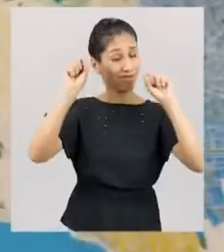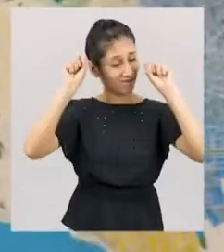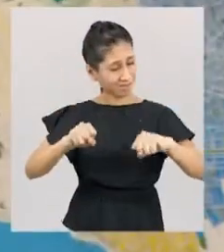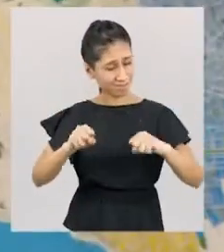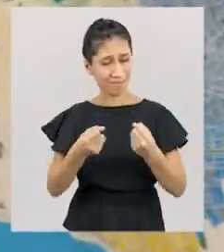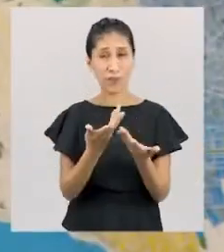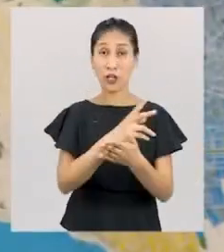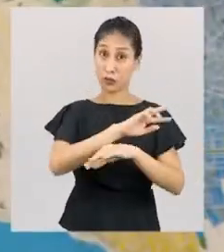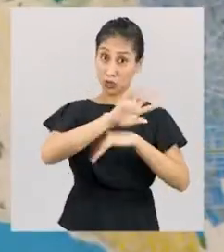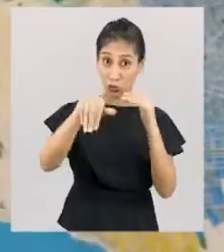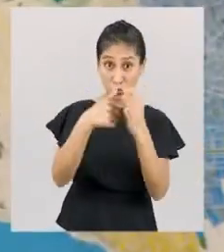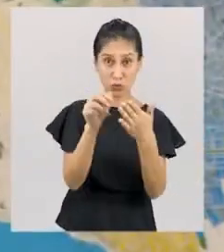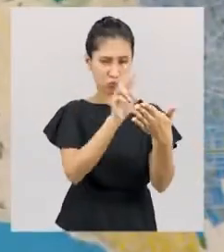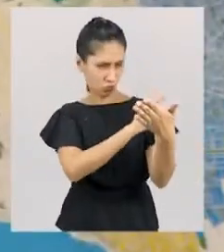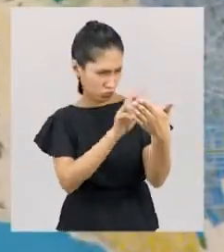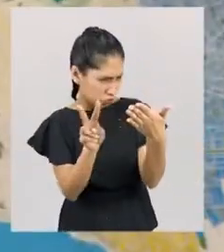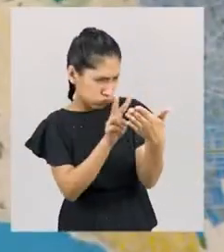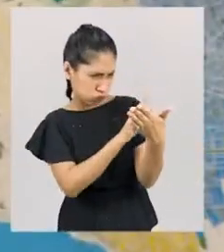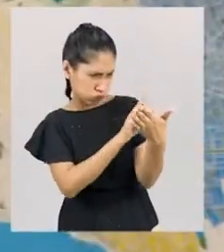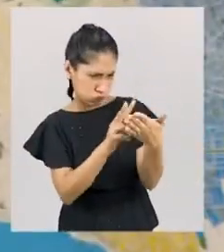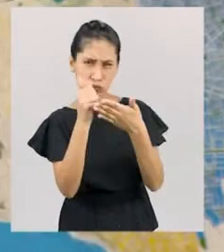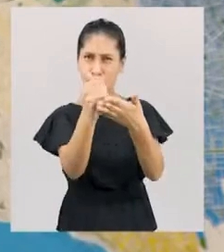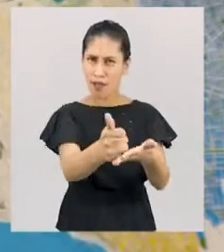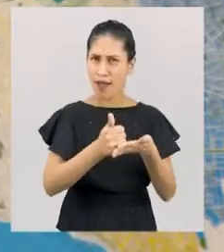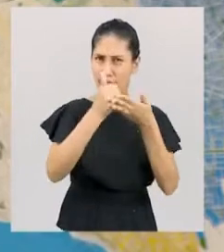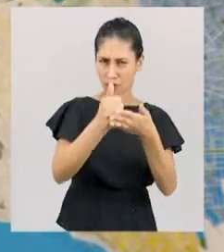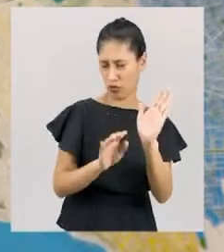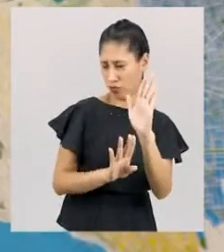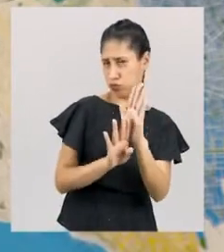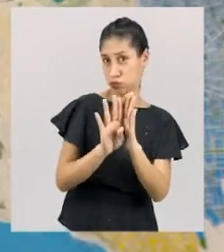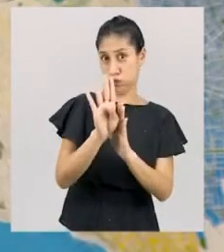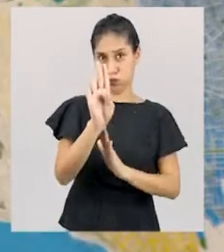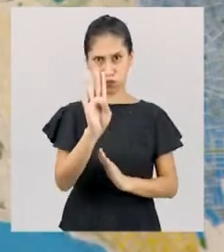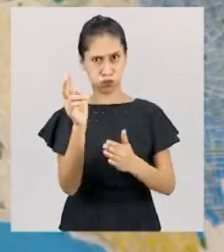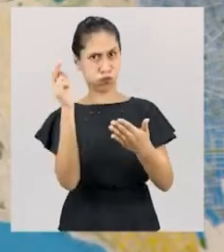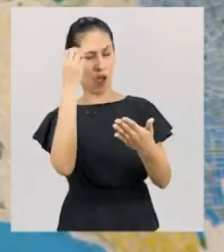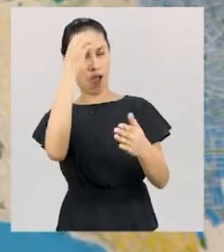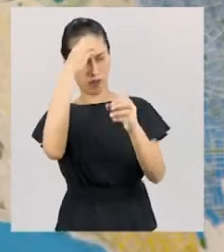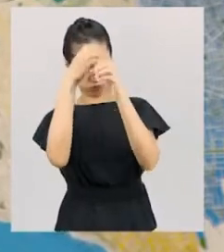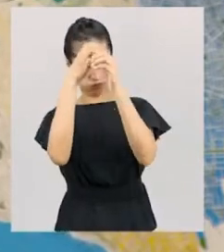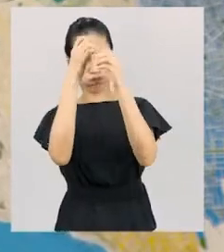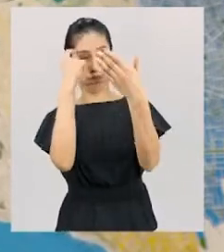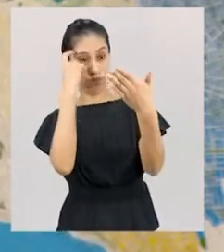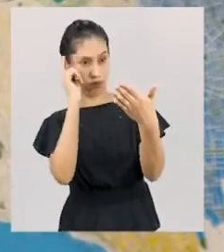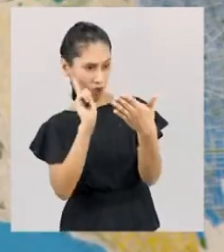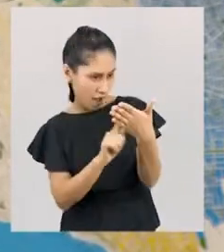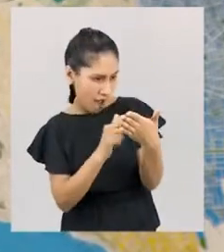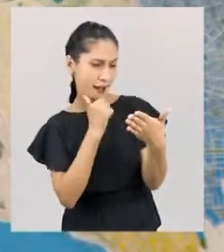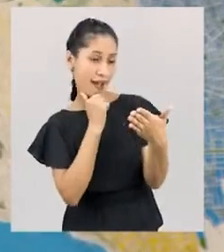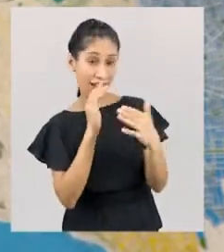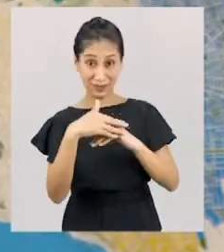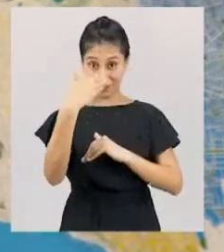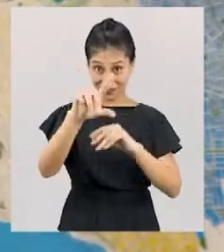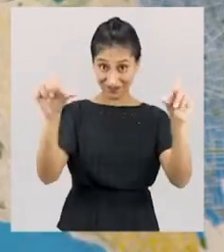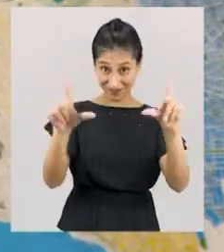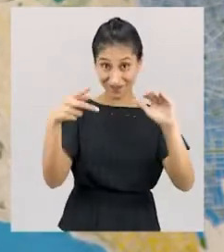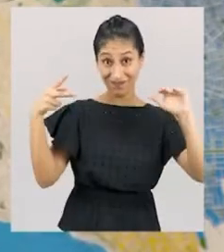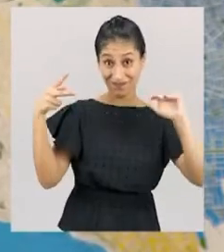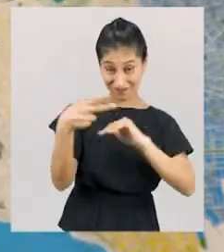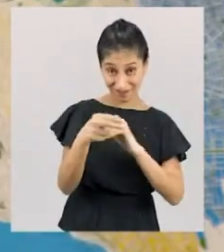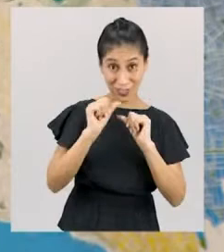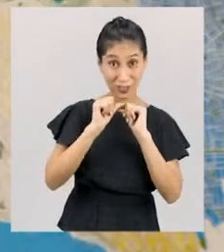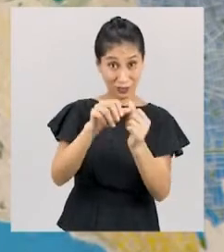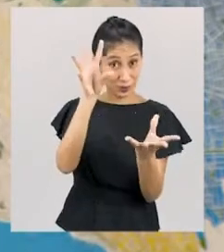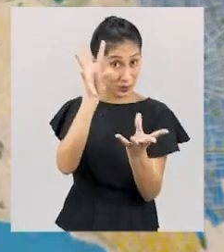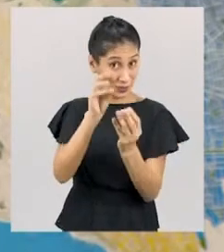la pre, mientras ejercitemos la lectura, vamos a desarrollar más nuestras capacidades para interpretar y analizar un texto. Después de la pausa, regresamos